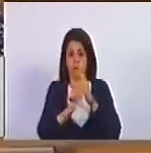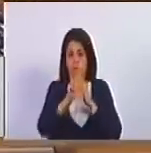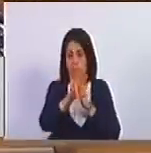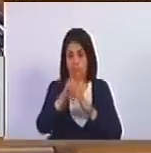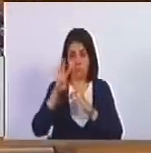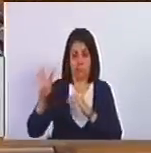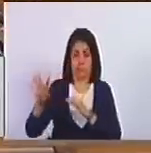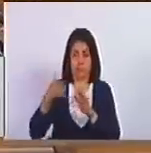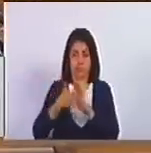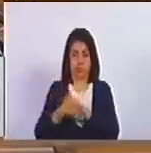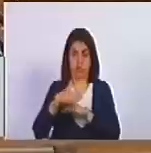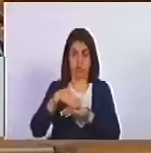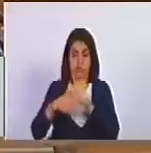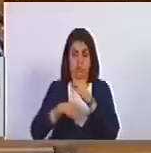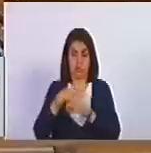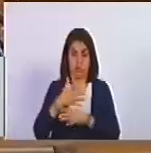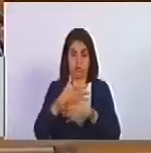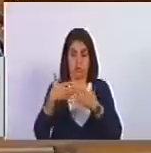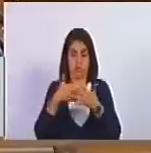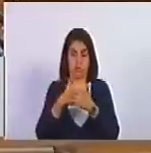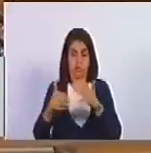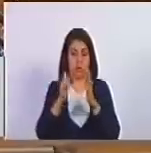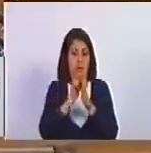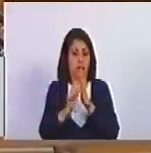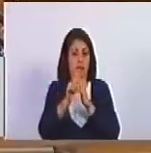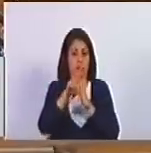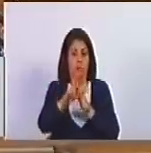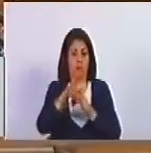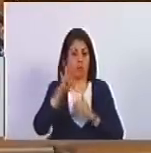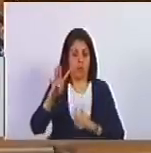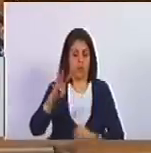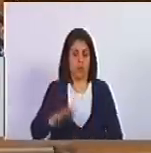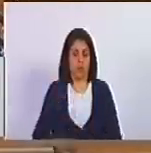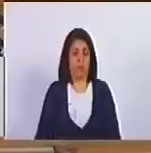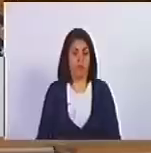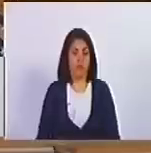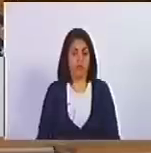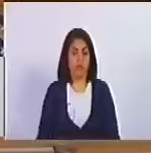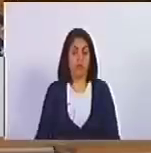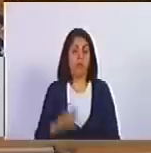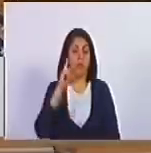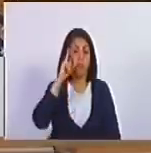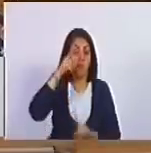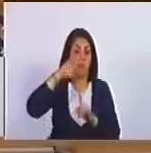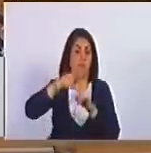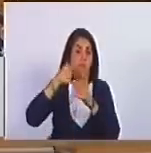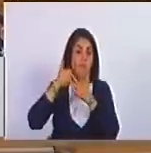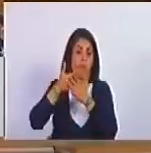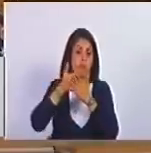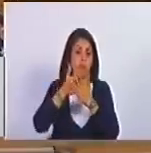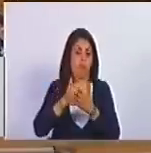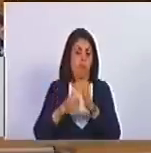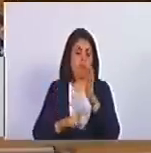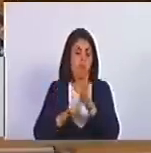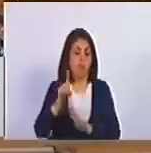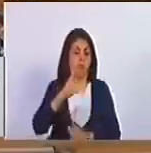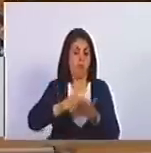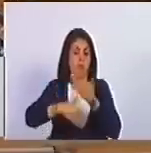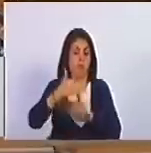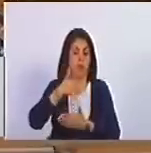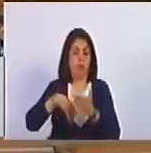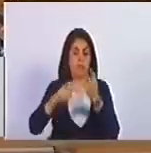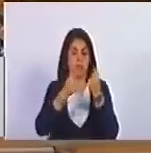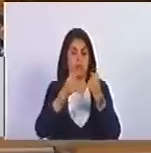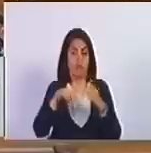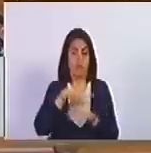artículo 34, el cual queda redactado en los siguientes términos. Artículo 34. A los fines de contribuir con el desarrollo armónico de la